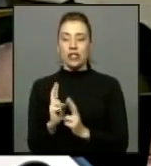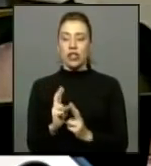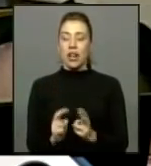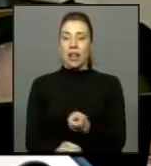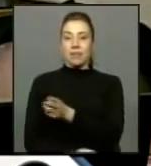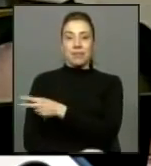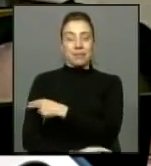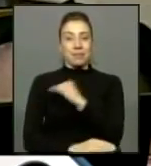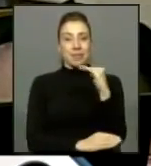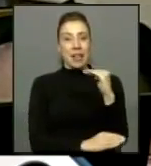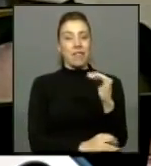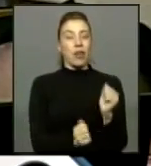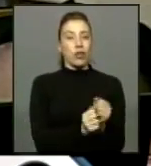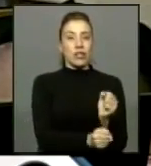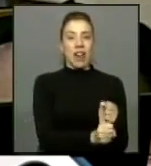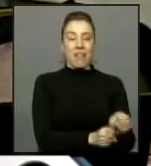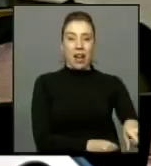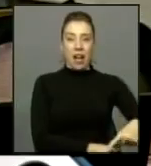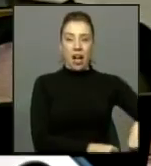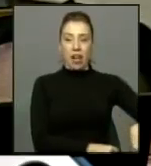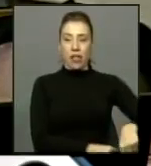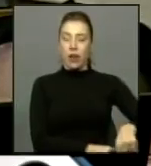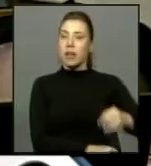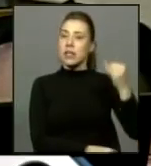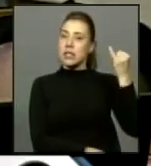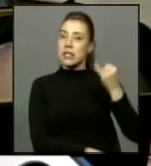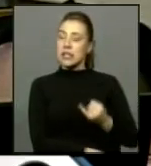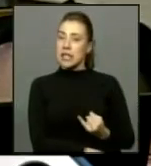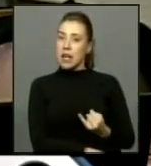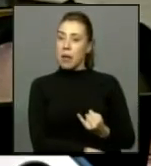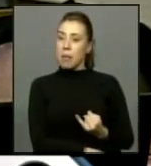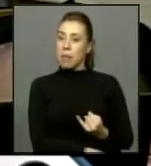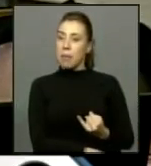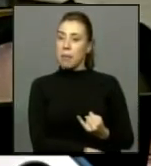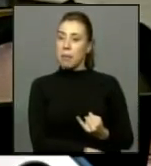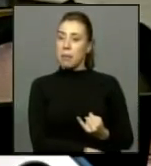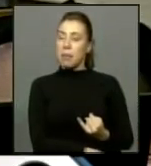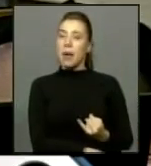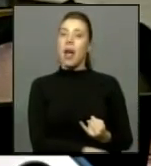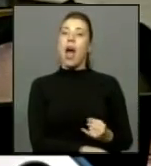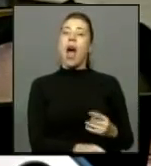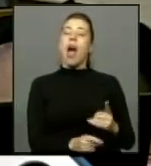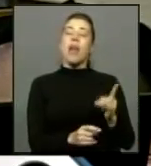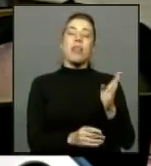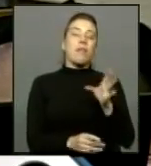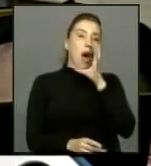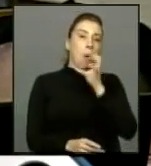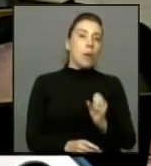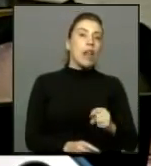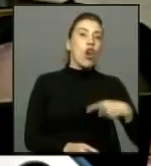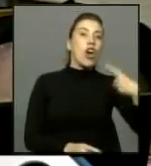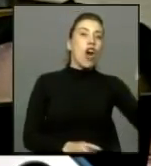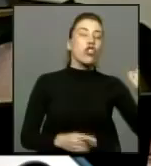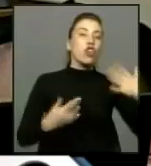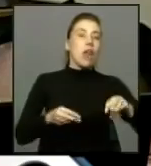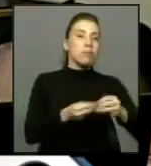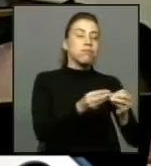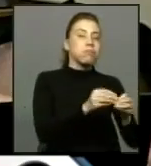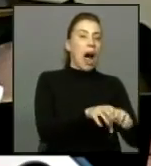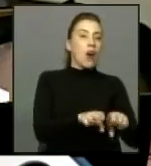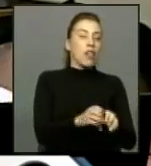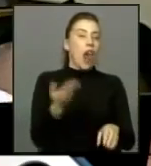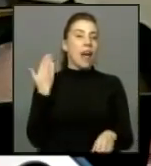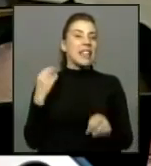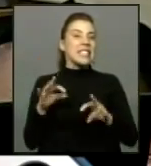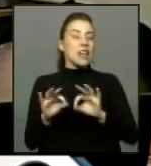empleadores y trabajadores, pero siempre dentro de la cancha que otros definieron sin discusión alguna. Entrando